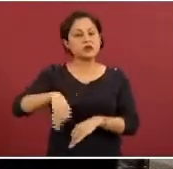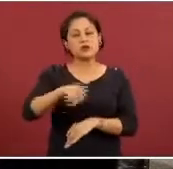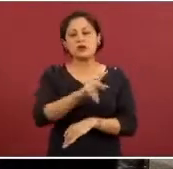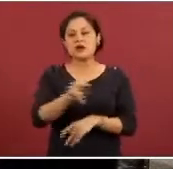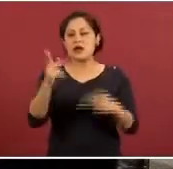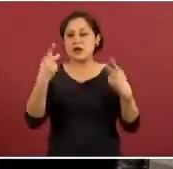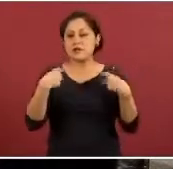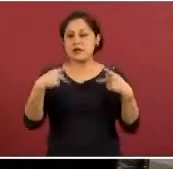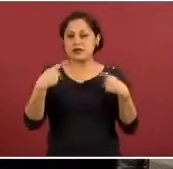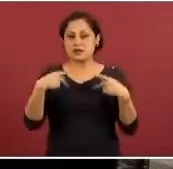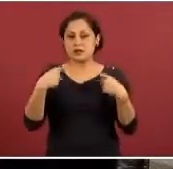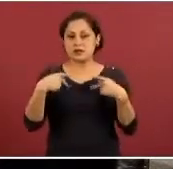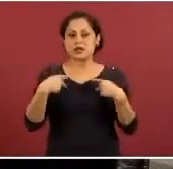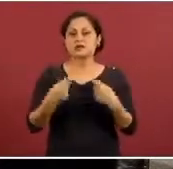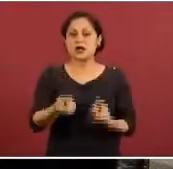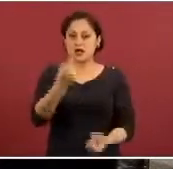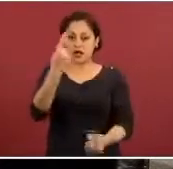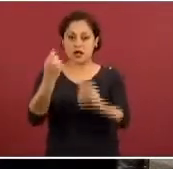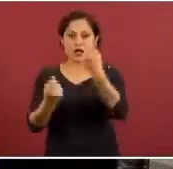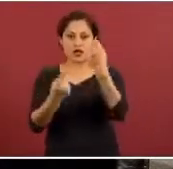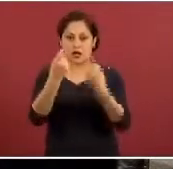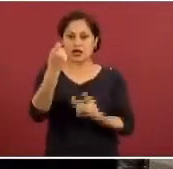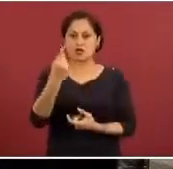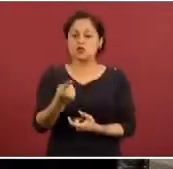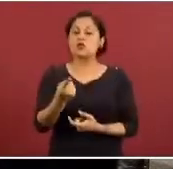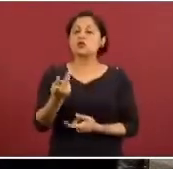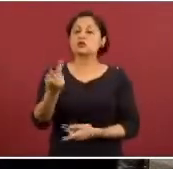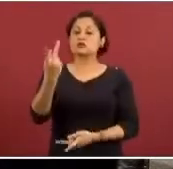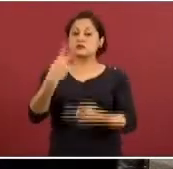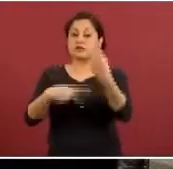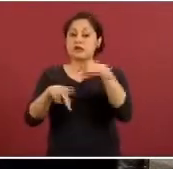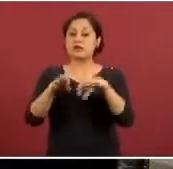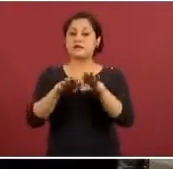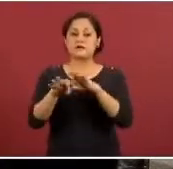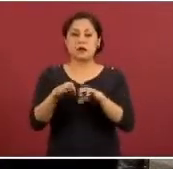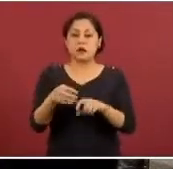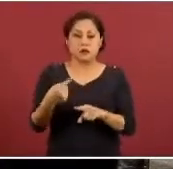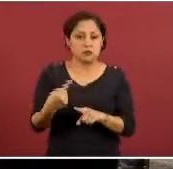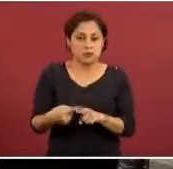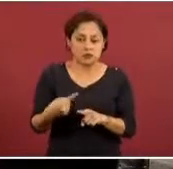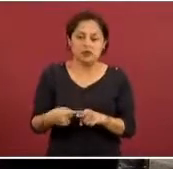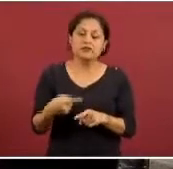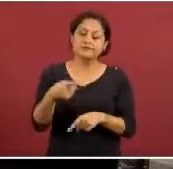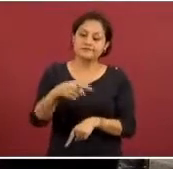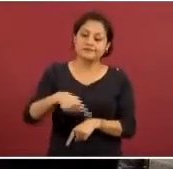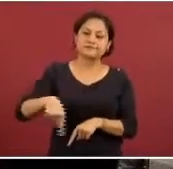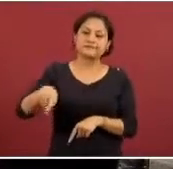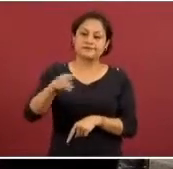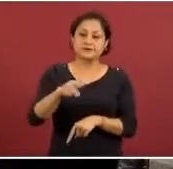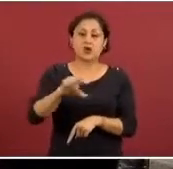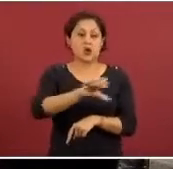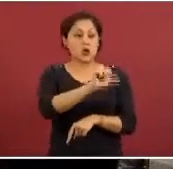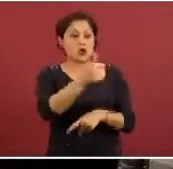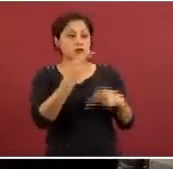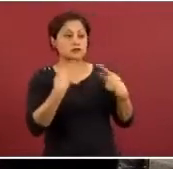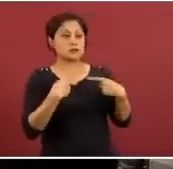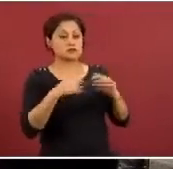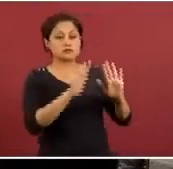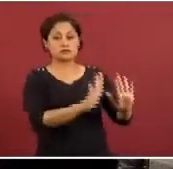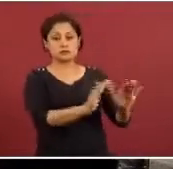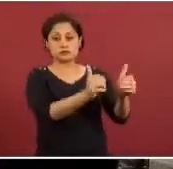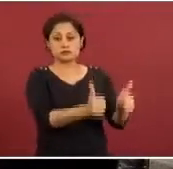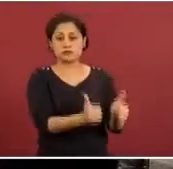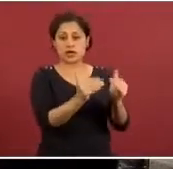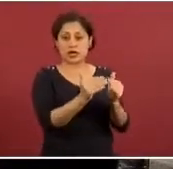se quedaran en casa. Les pedimos que acudieran a trabajar cuando a todos les pedimos que se quedaran en casa. Estos son todos